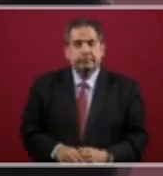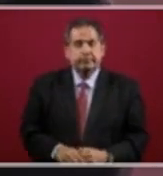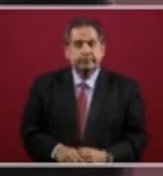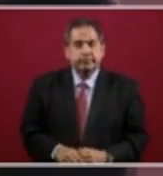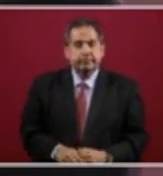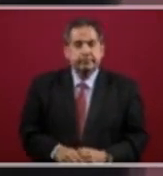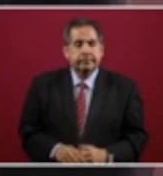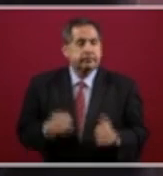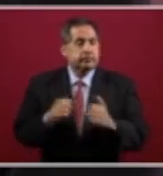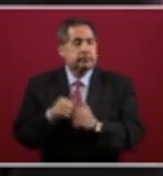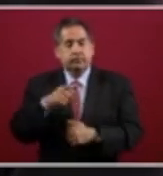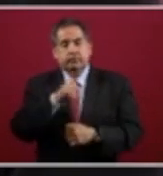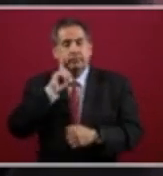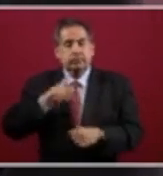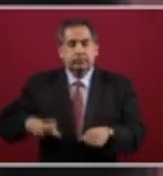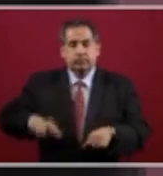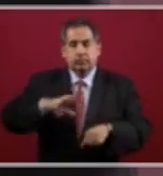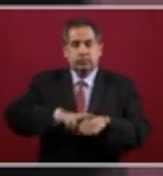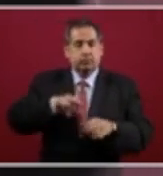con la gobernadora